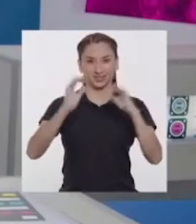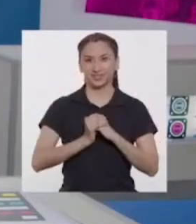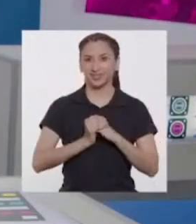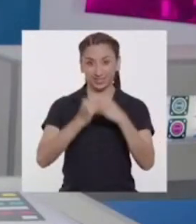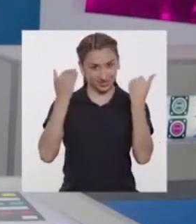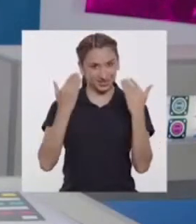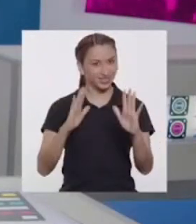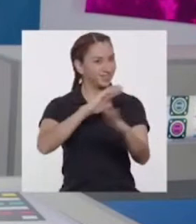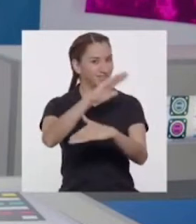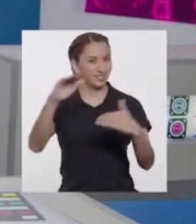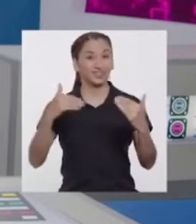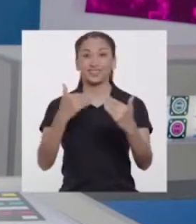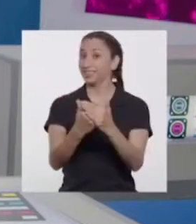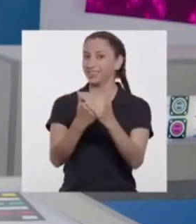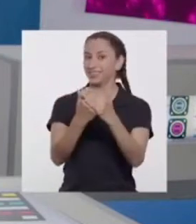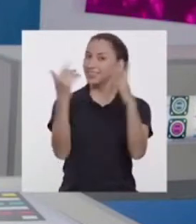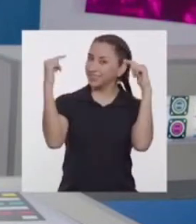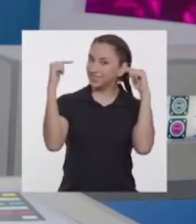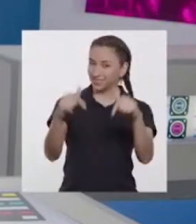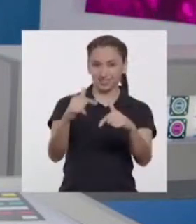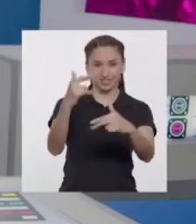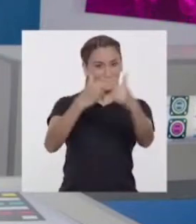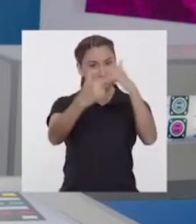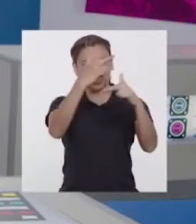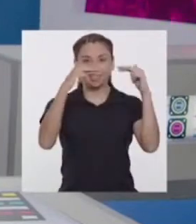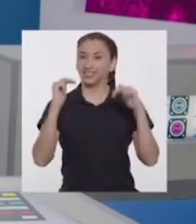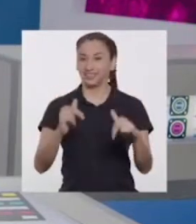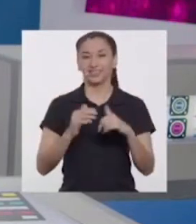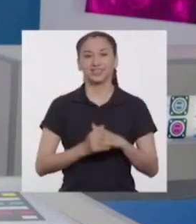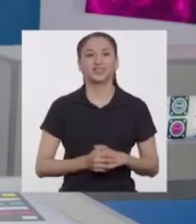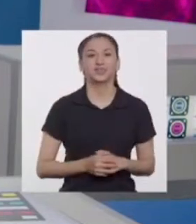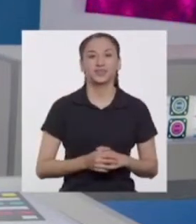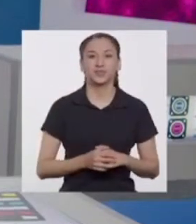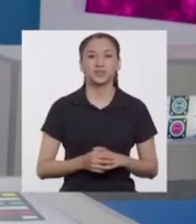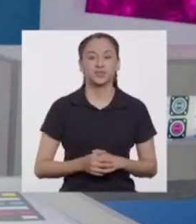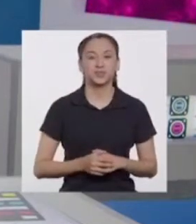¡Fabuloso! Ya están todas y todos de vuelta.